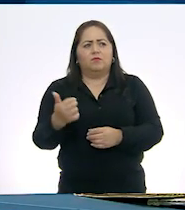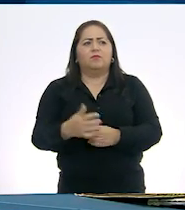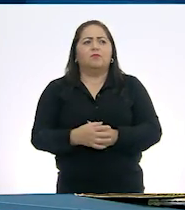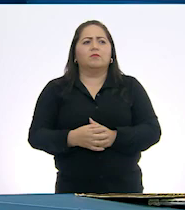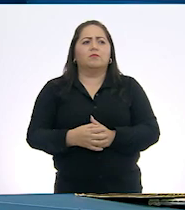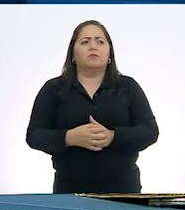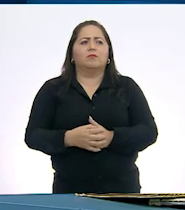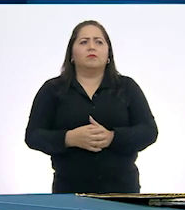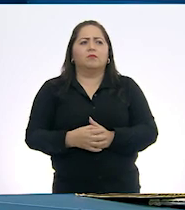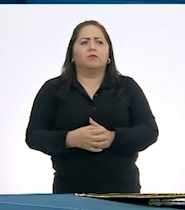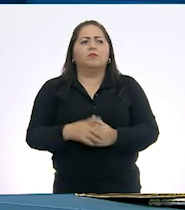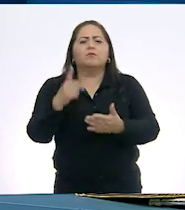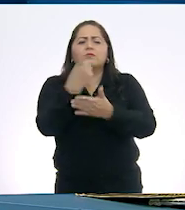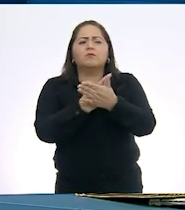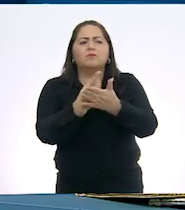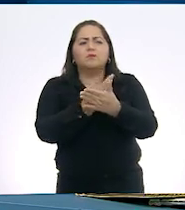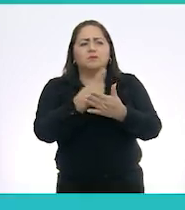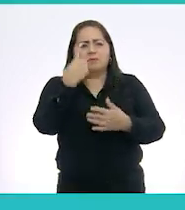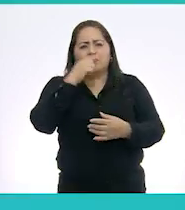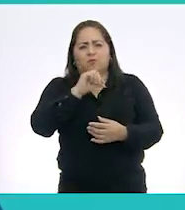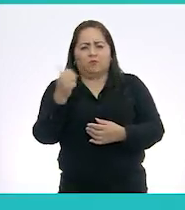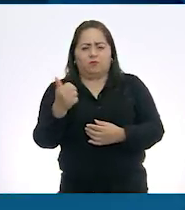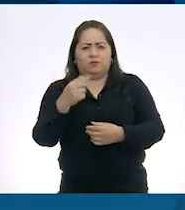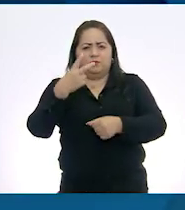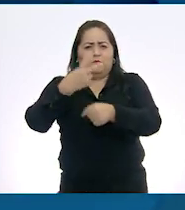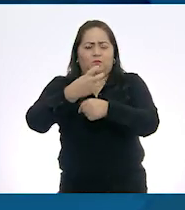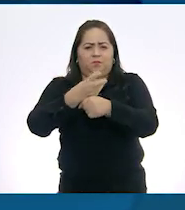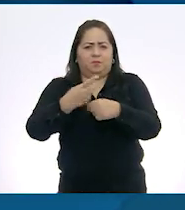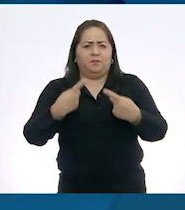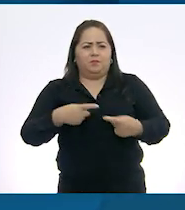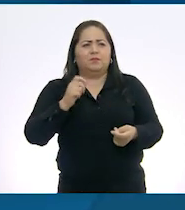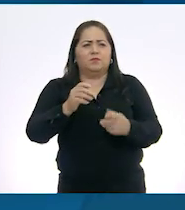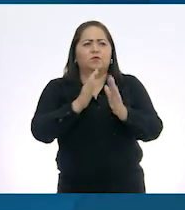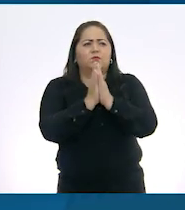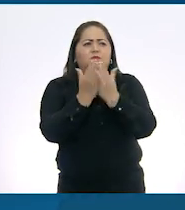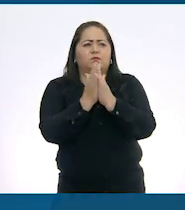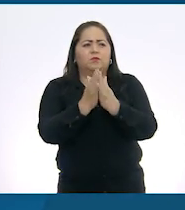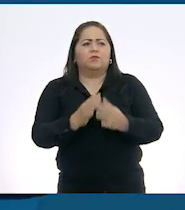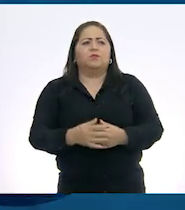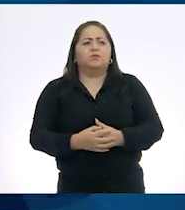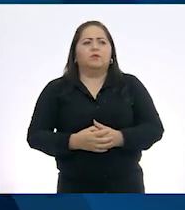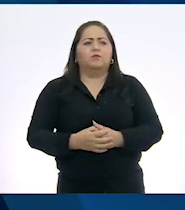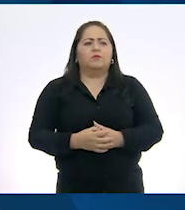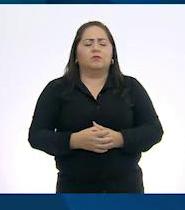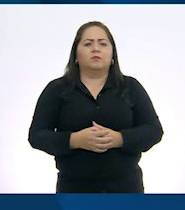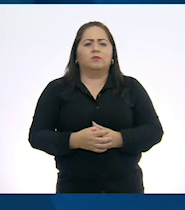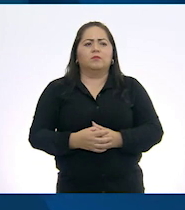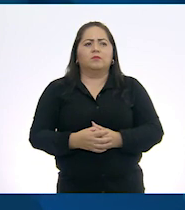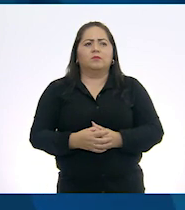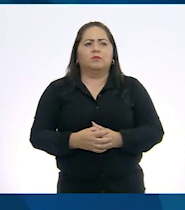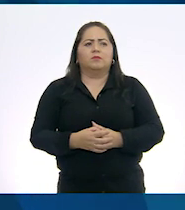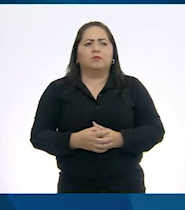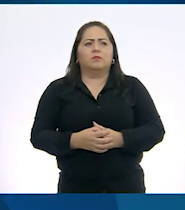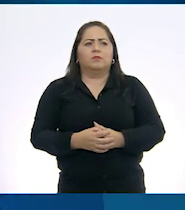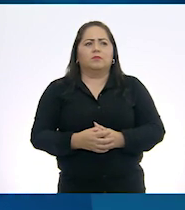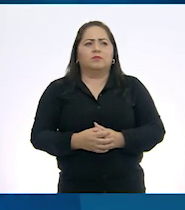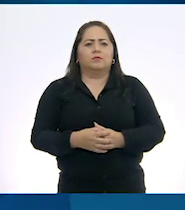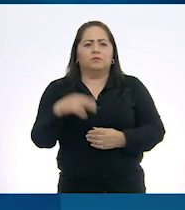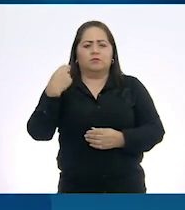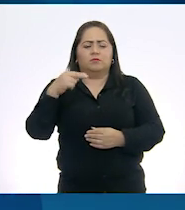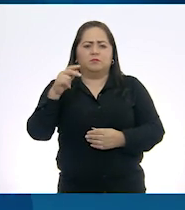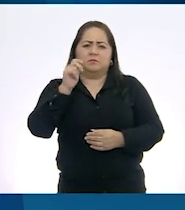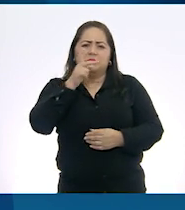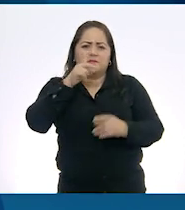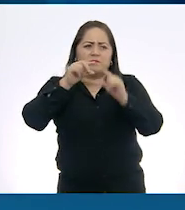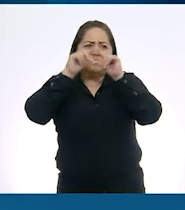que fue diseñado para alumnos de primer y segundo grado. Es un libro de poemas, por cierto. Sí. Se llama Con el Sochitastoli. ¿Lo